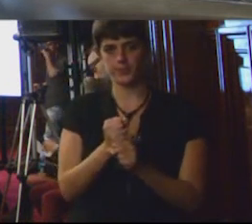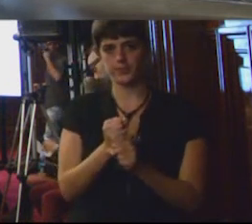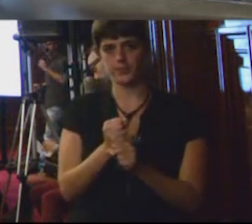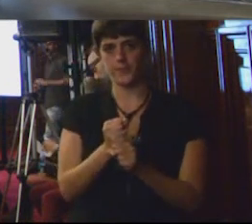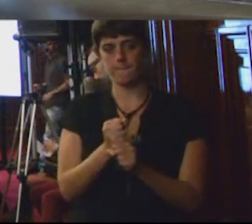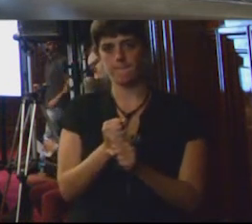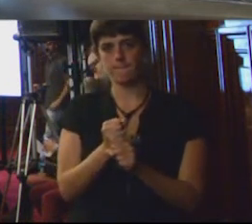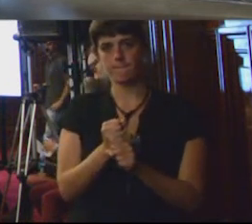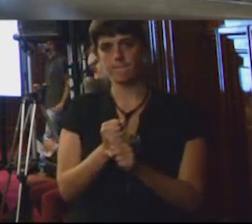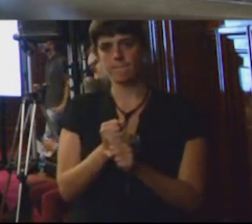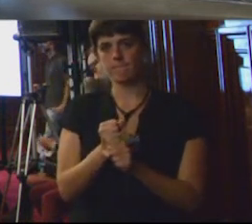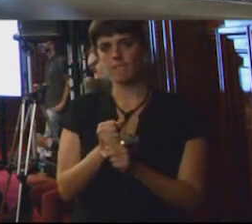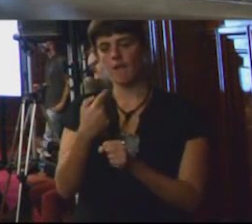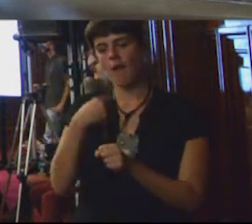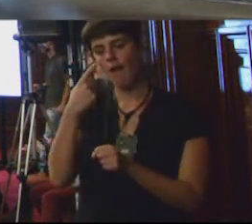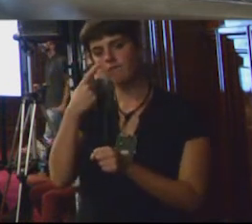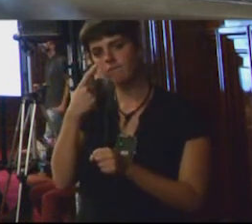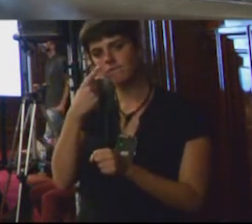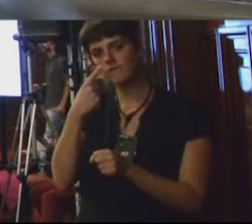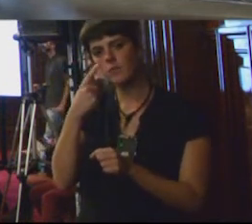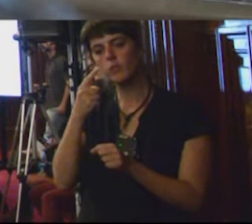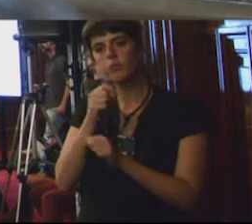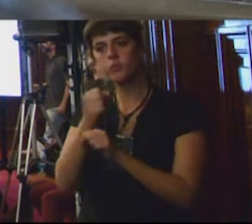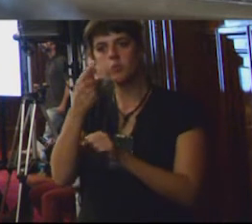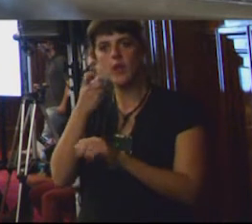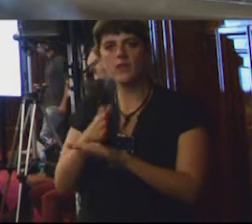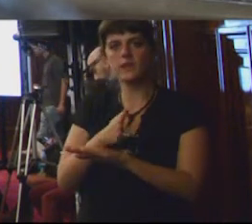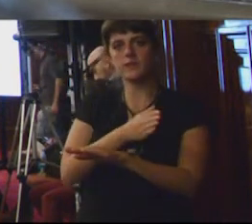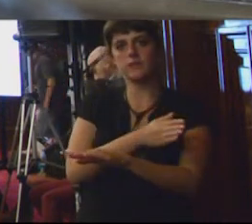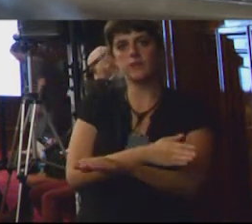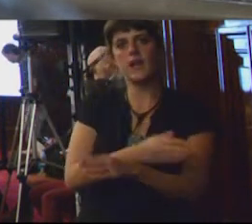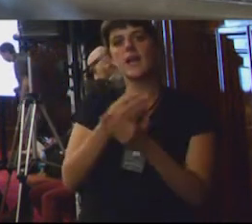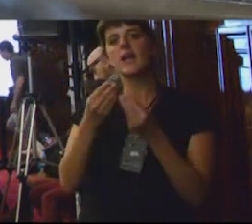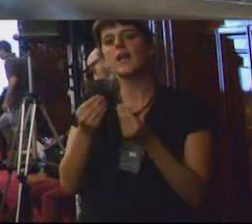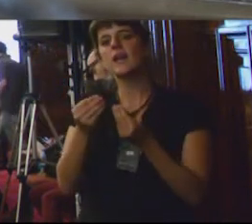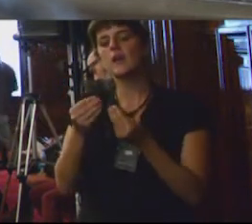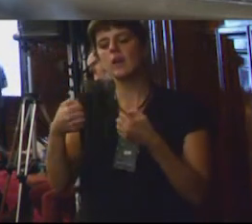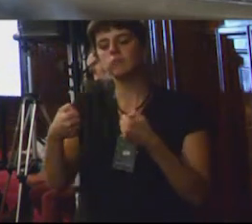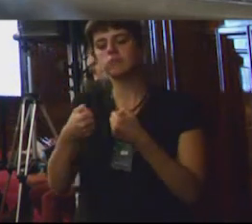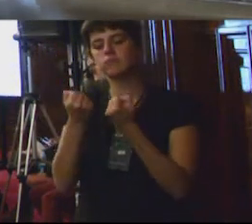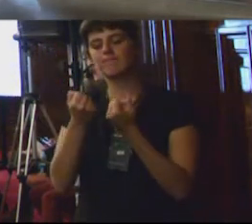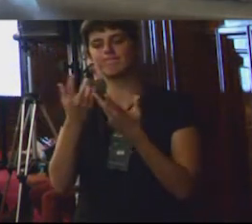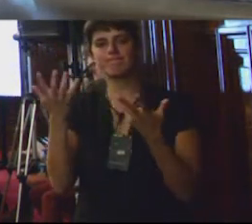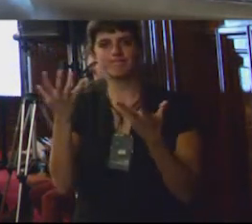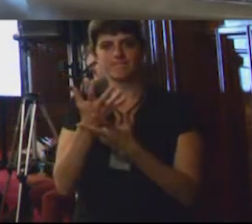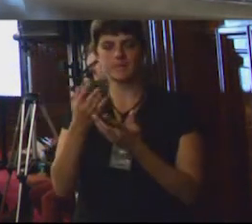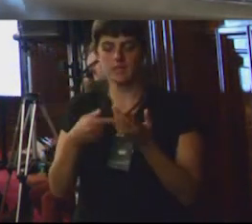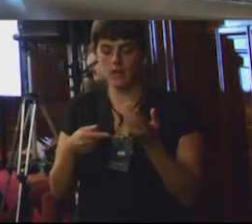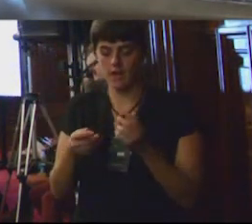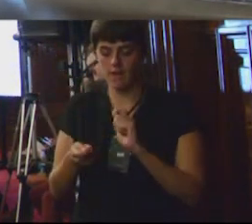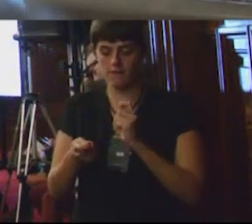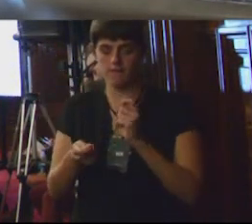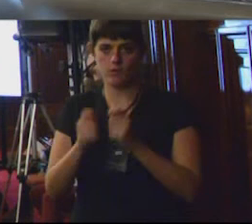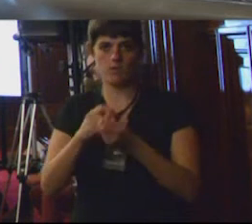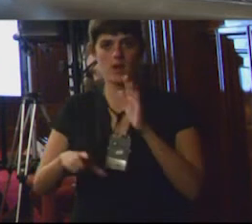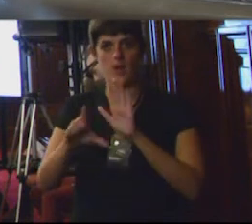de intentar anticipar a los posibles efectos adversos de una reforma laboral como la que se nos está